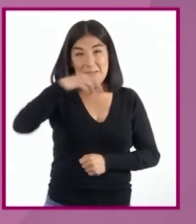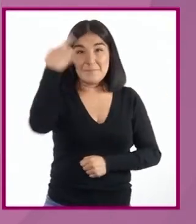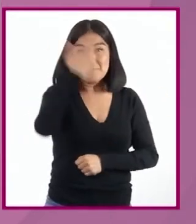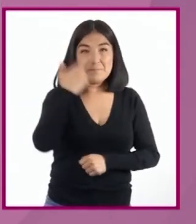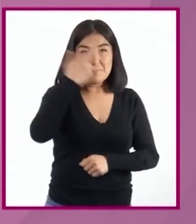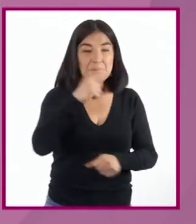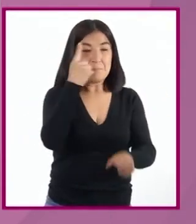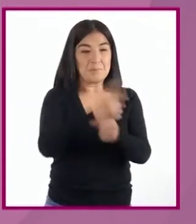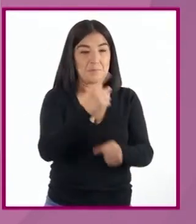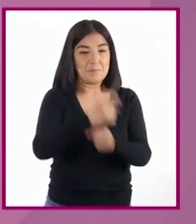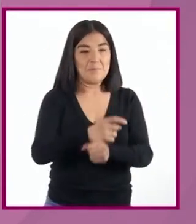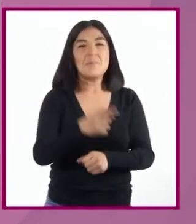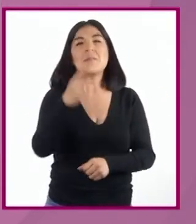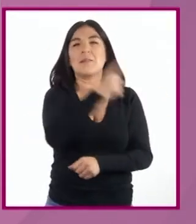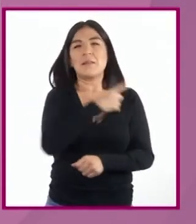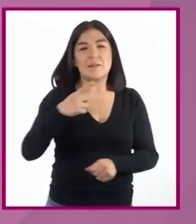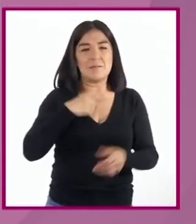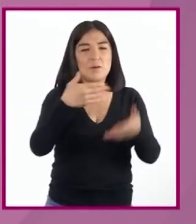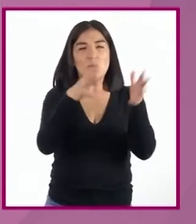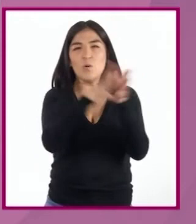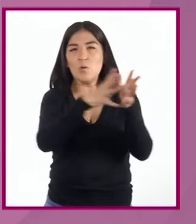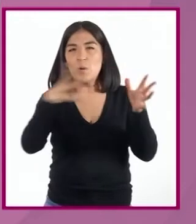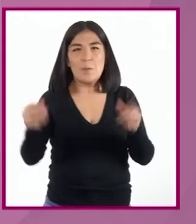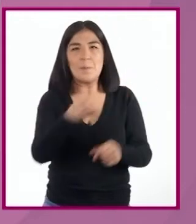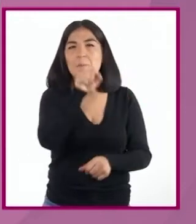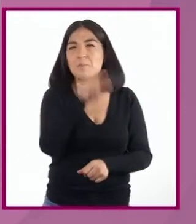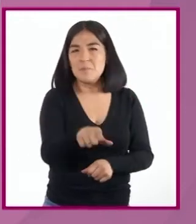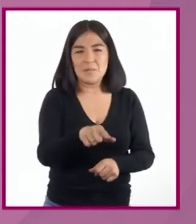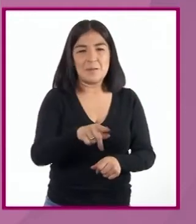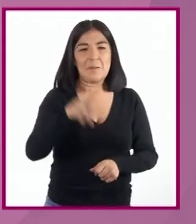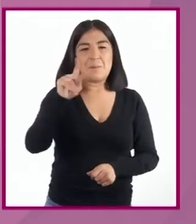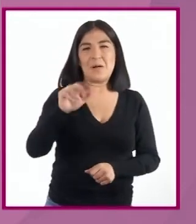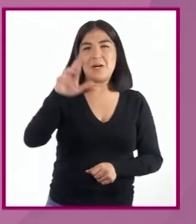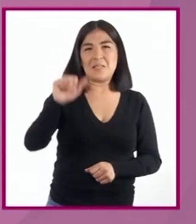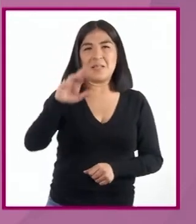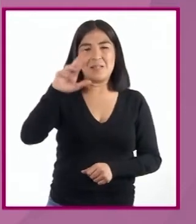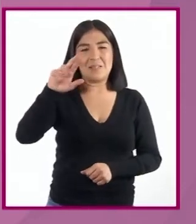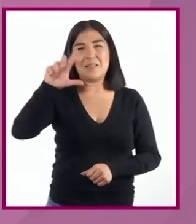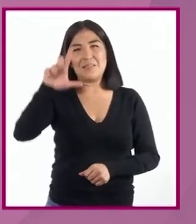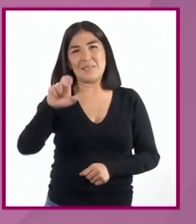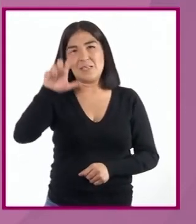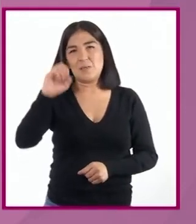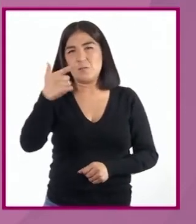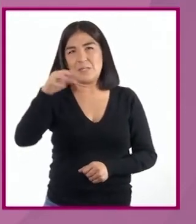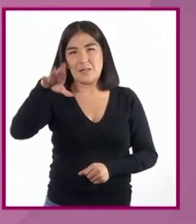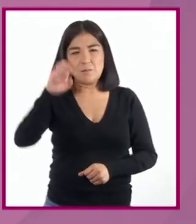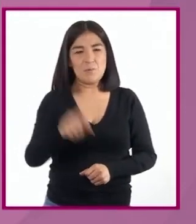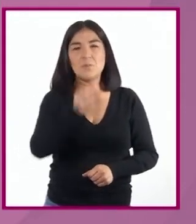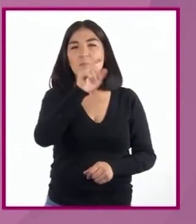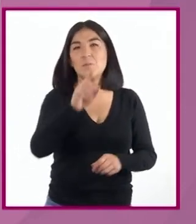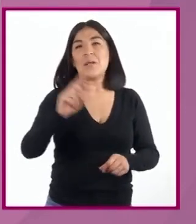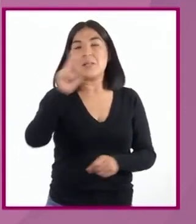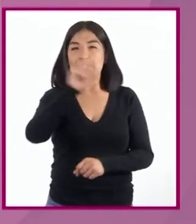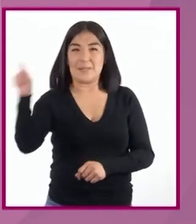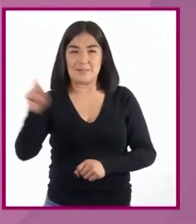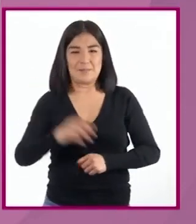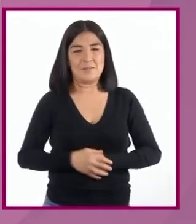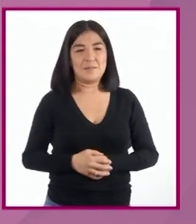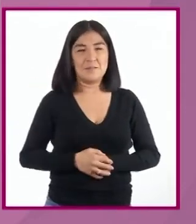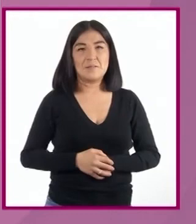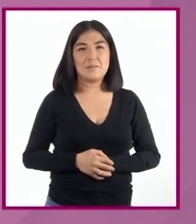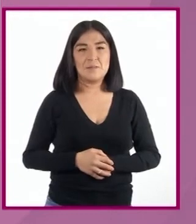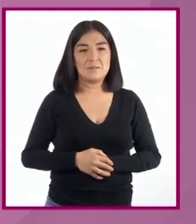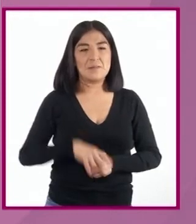primera propiedad, vamos a hacer copias del mismo paralelogramo en las siguientes direcciones: derecha, en